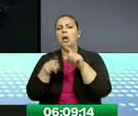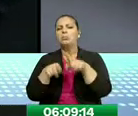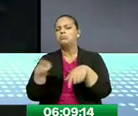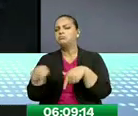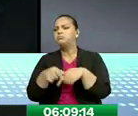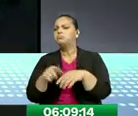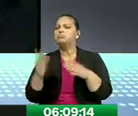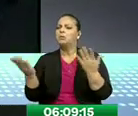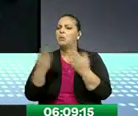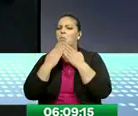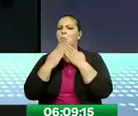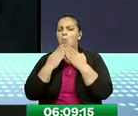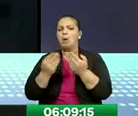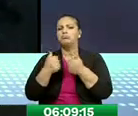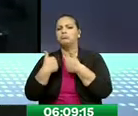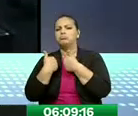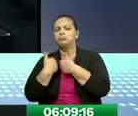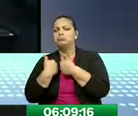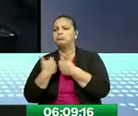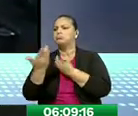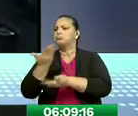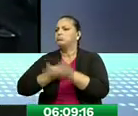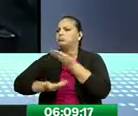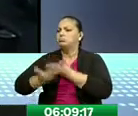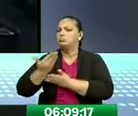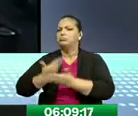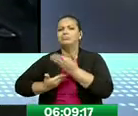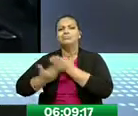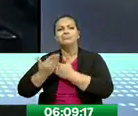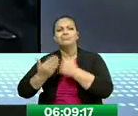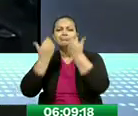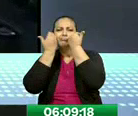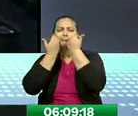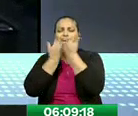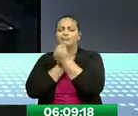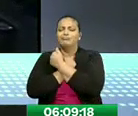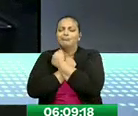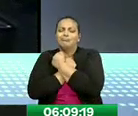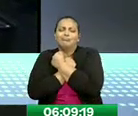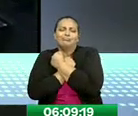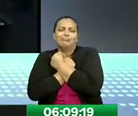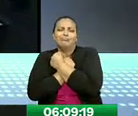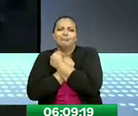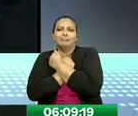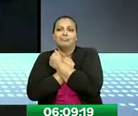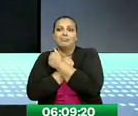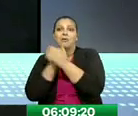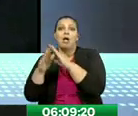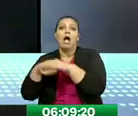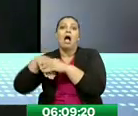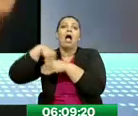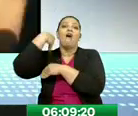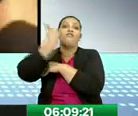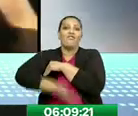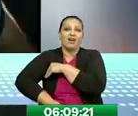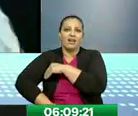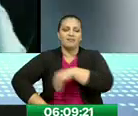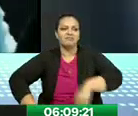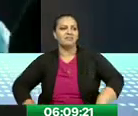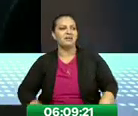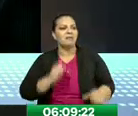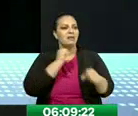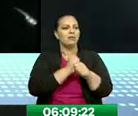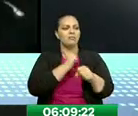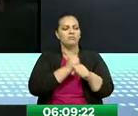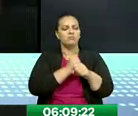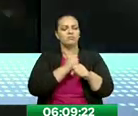casas son violentos y en las calles son un pan de dulce. Es decir, en este caso el círculo familiar no viene en